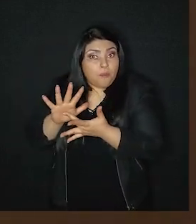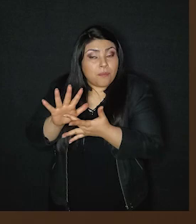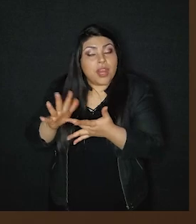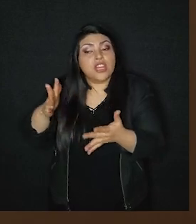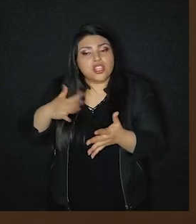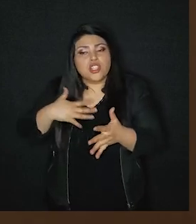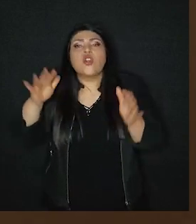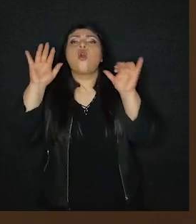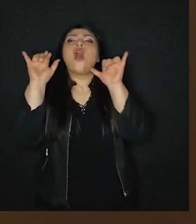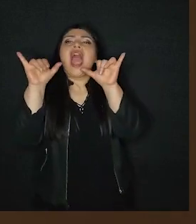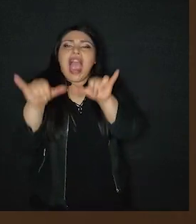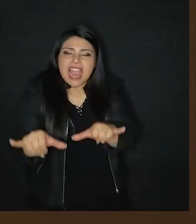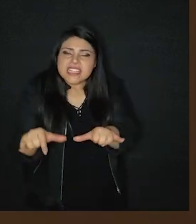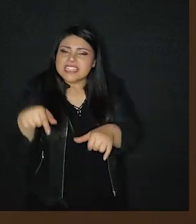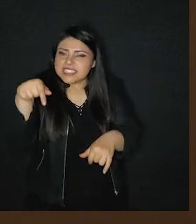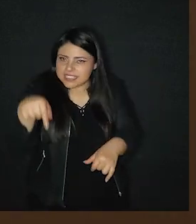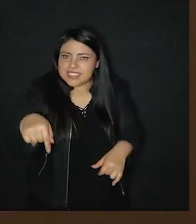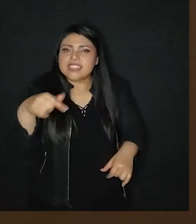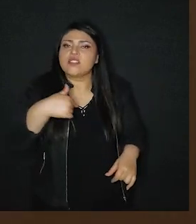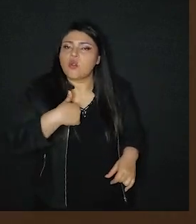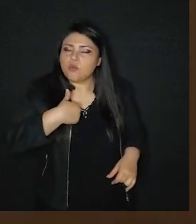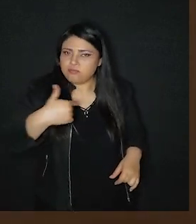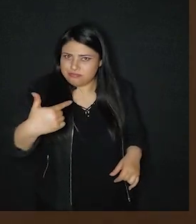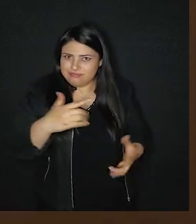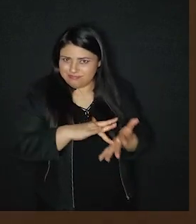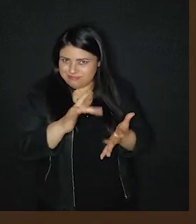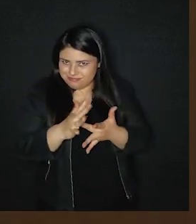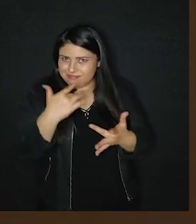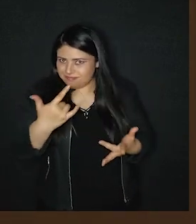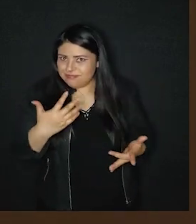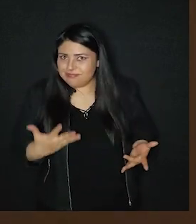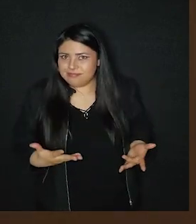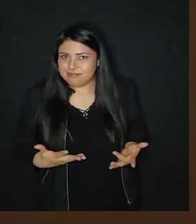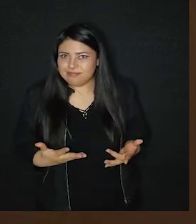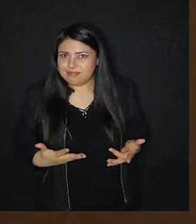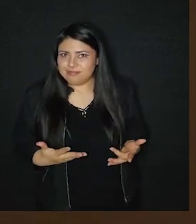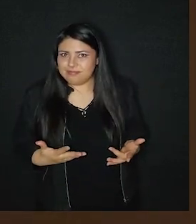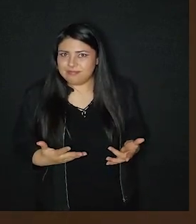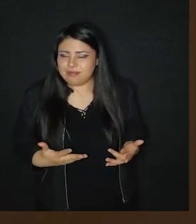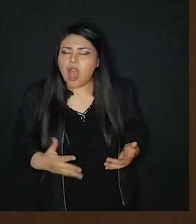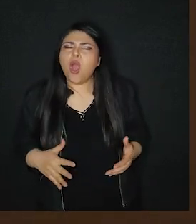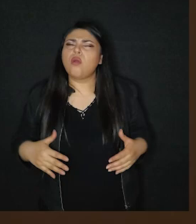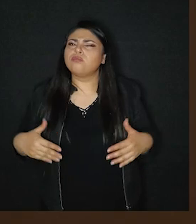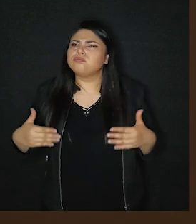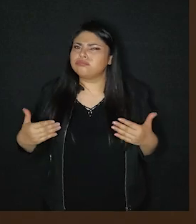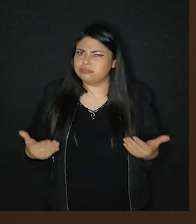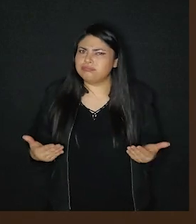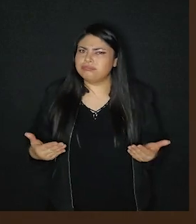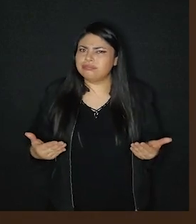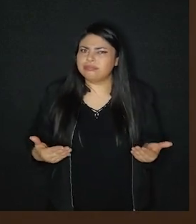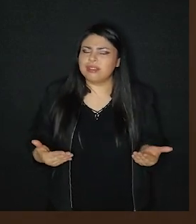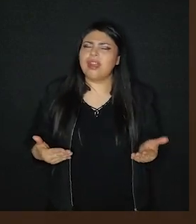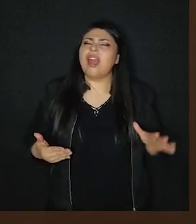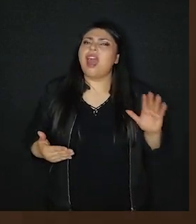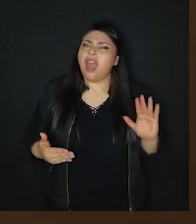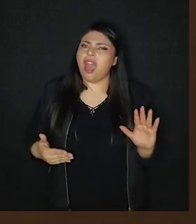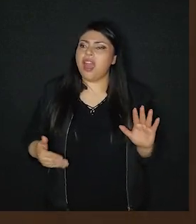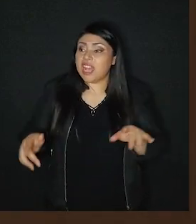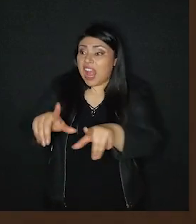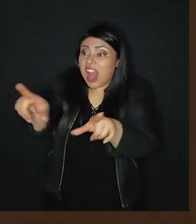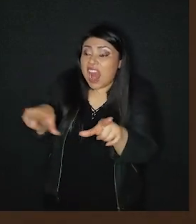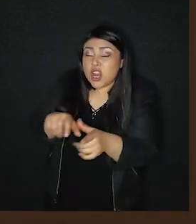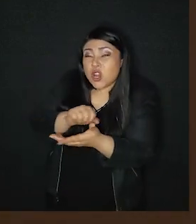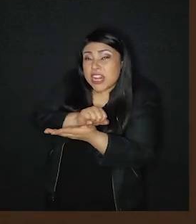estoy yo Como así Eso quiere decir que el lugar